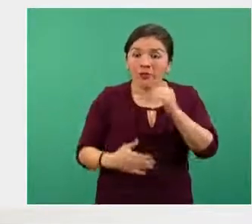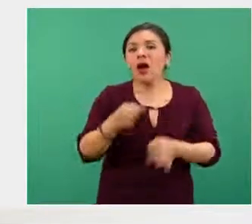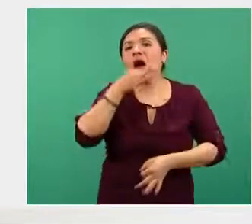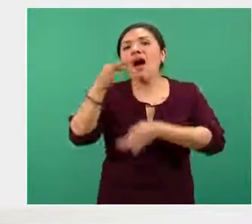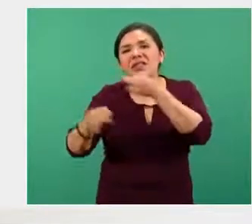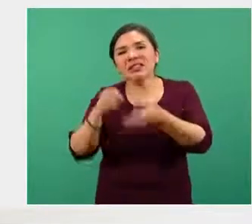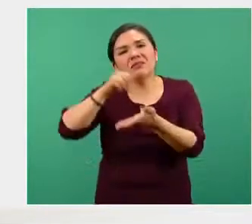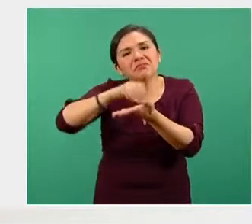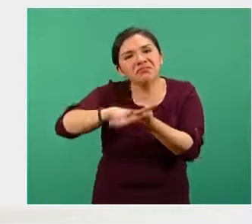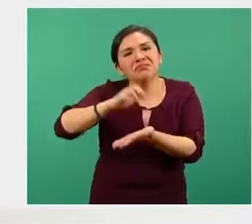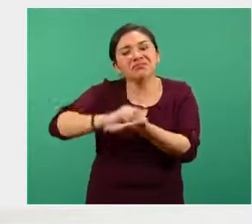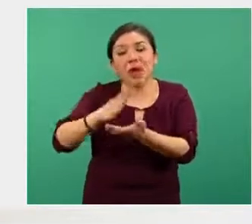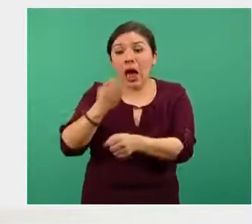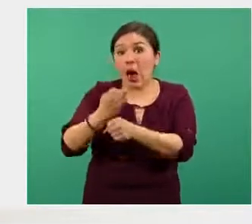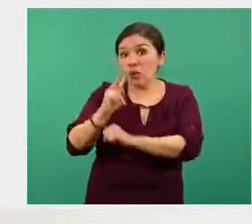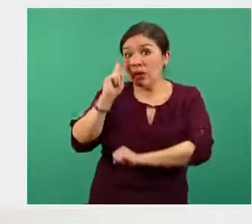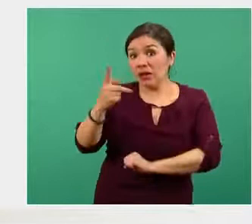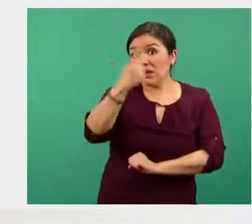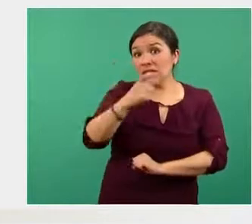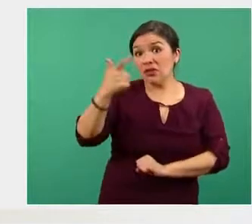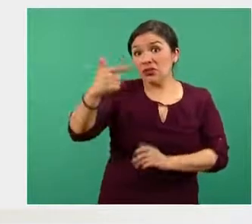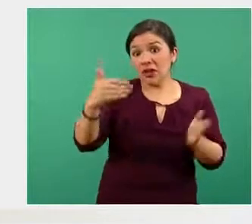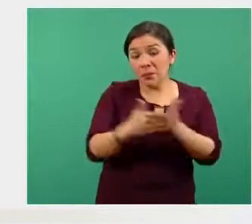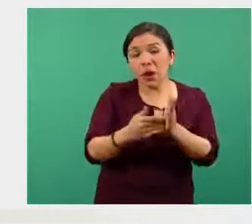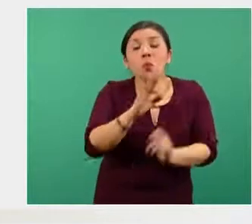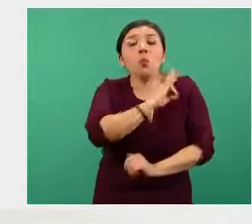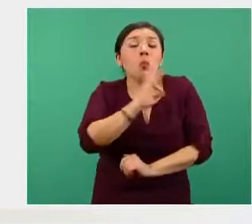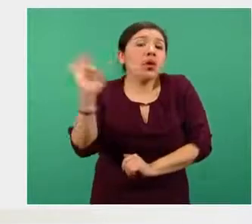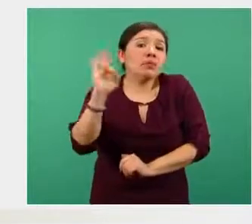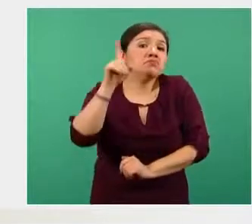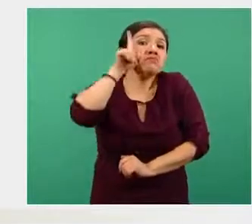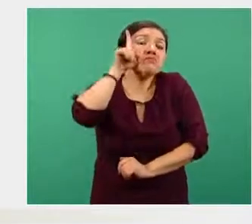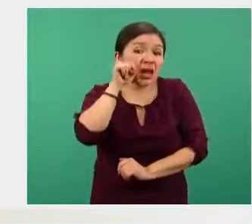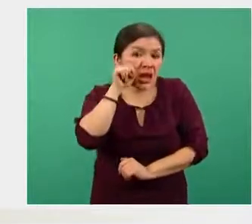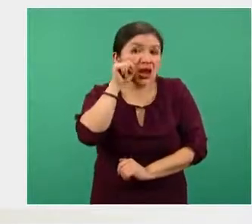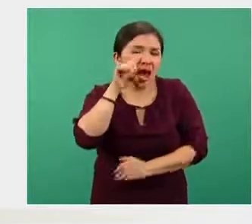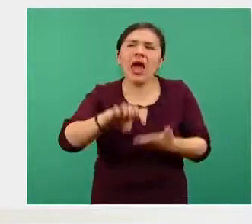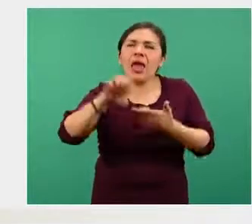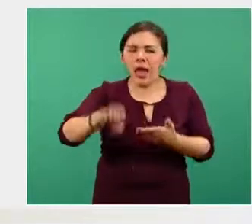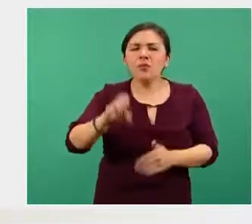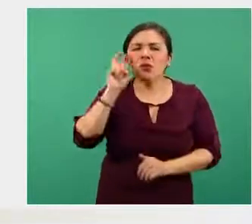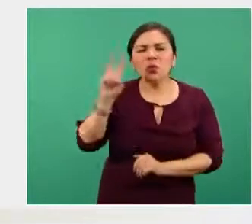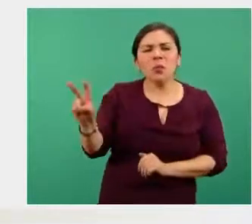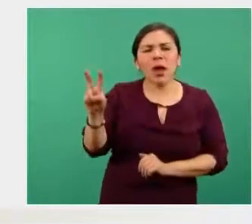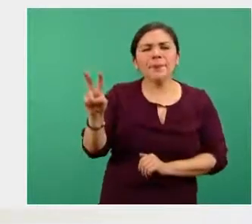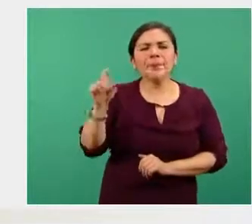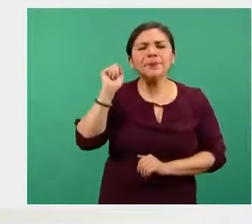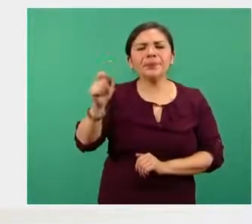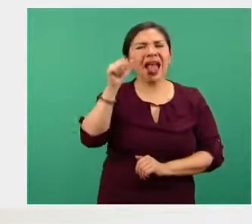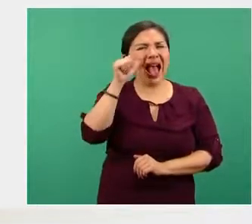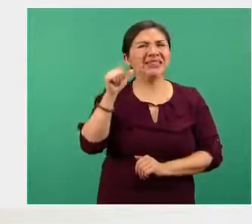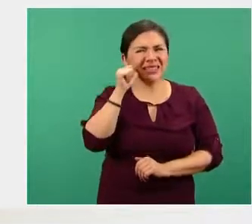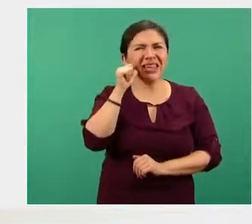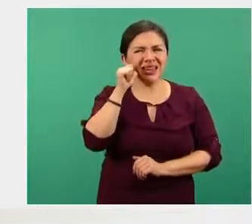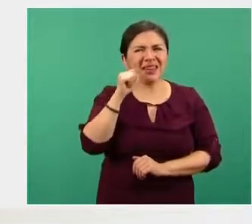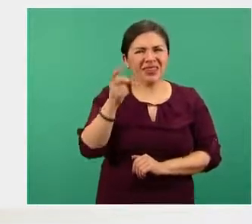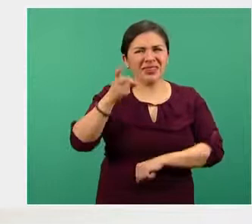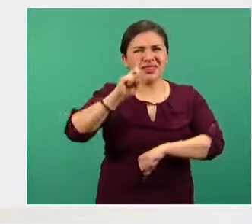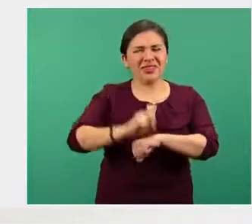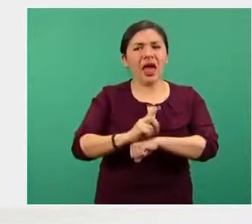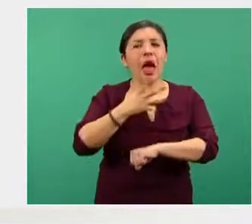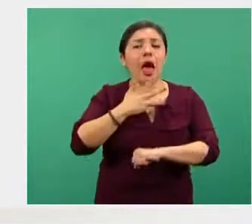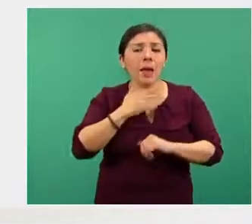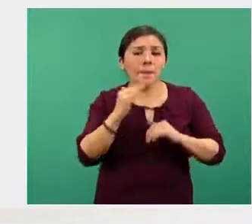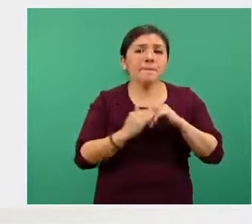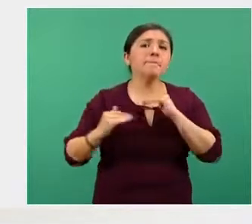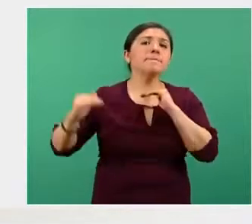seguro, estas más de 107.000 personas para el día de mañana, como lo vemos, por ejemplo, para el día de ayer, pues se incrementará